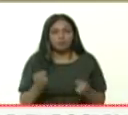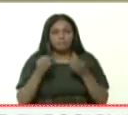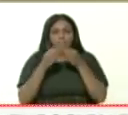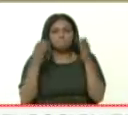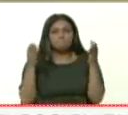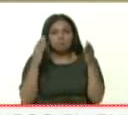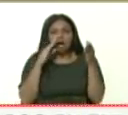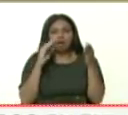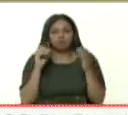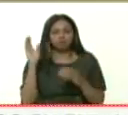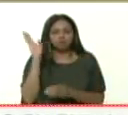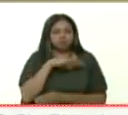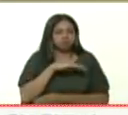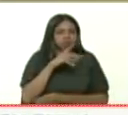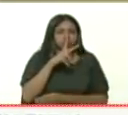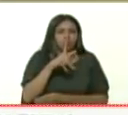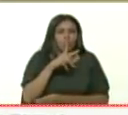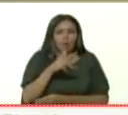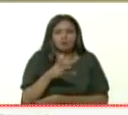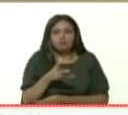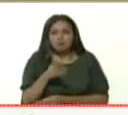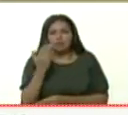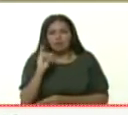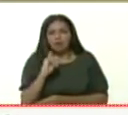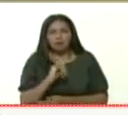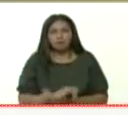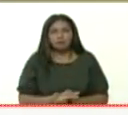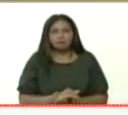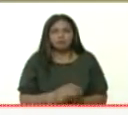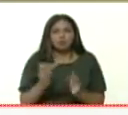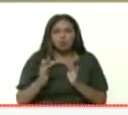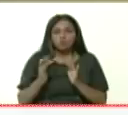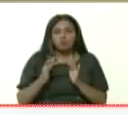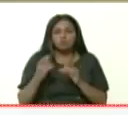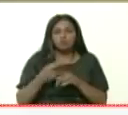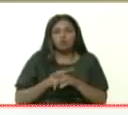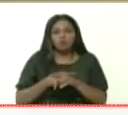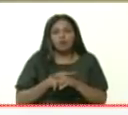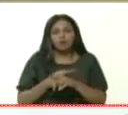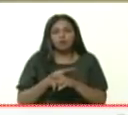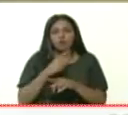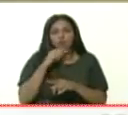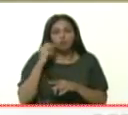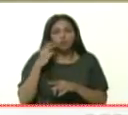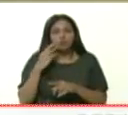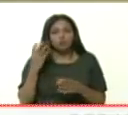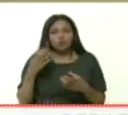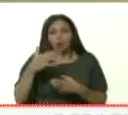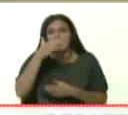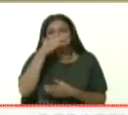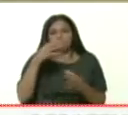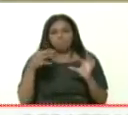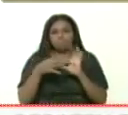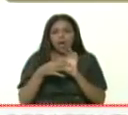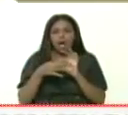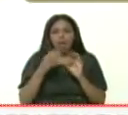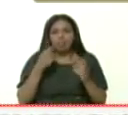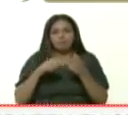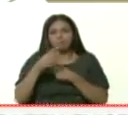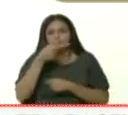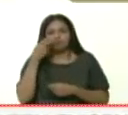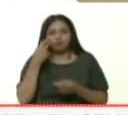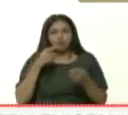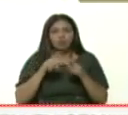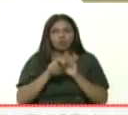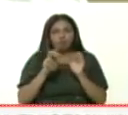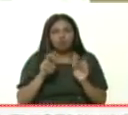la pudrición que hay en la relación del gobierno de Iván Duque con los paramilitares, los narcotraficantes,